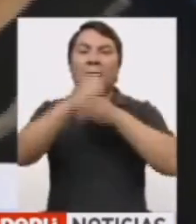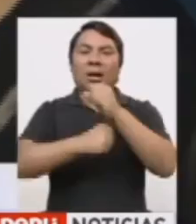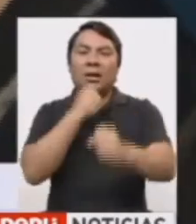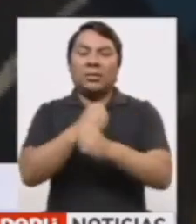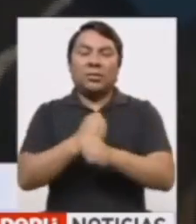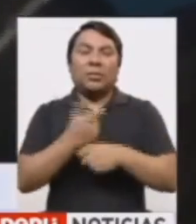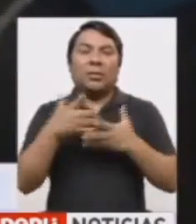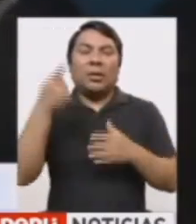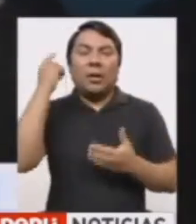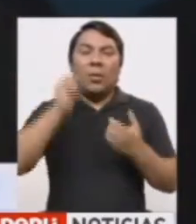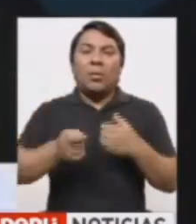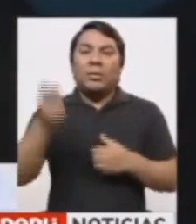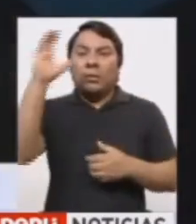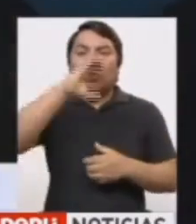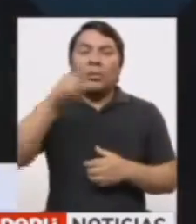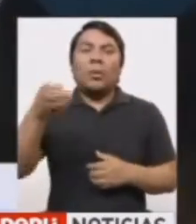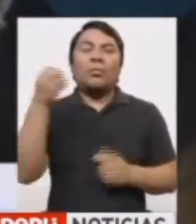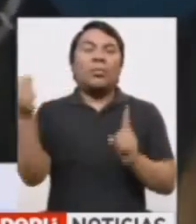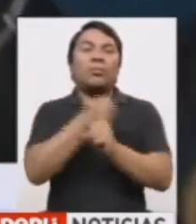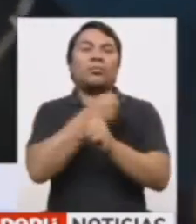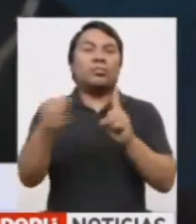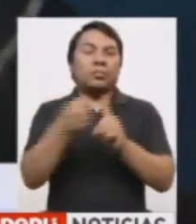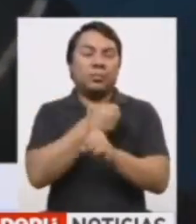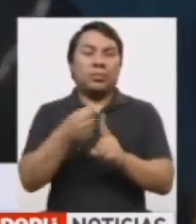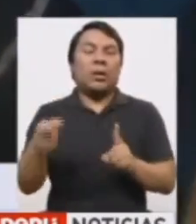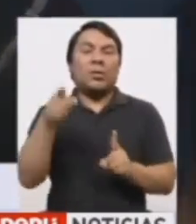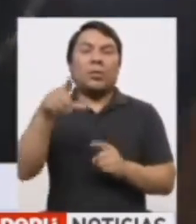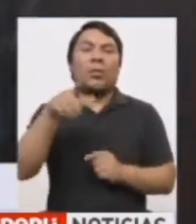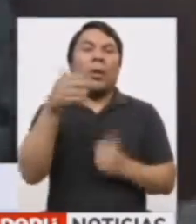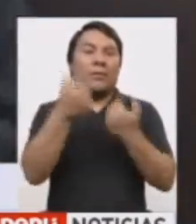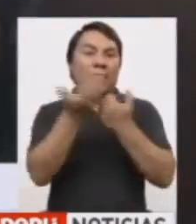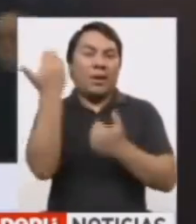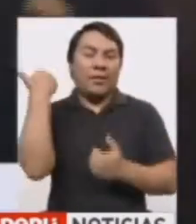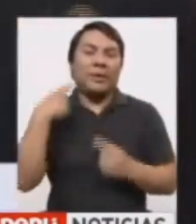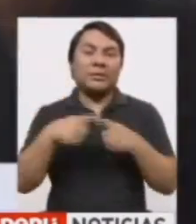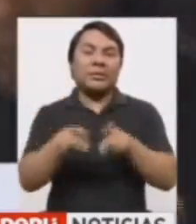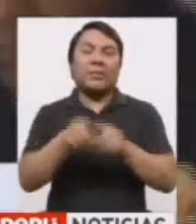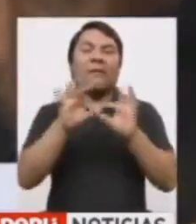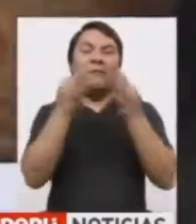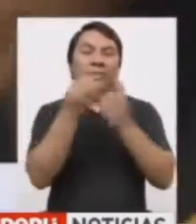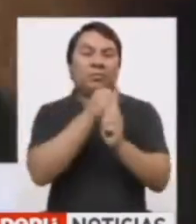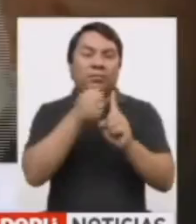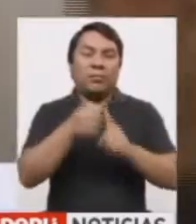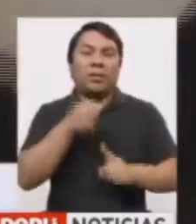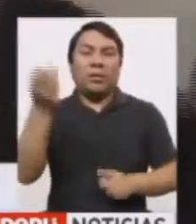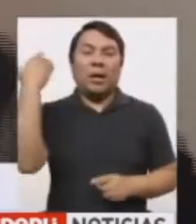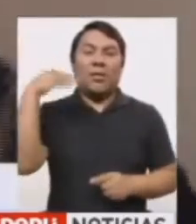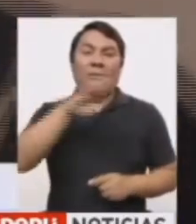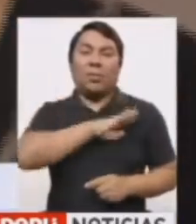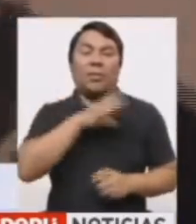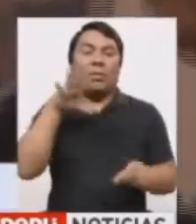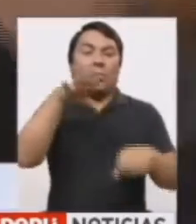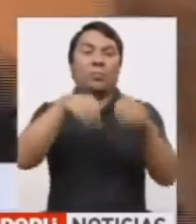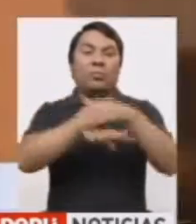por la justicia por el delito de lesiones graves por violencia familiar. Él fue capturado el jueves último en su casa del RIMAC.